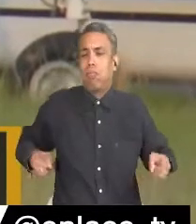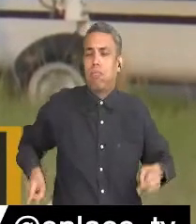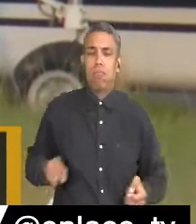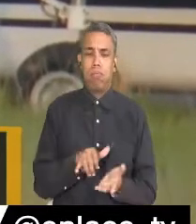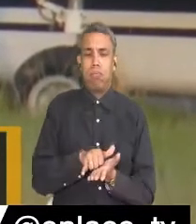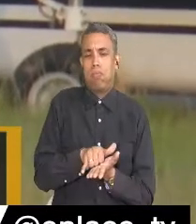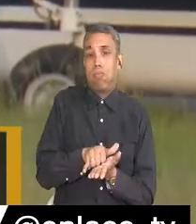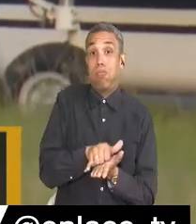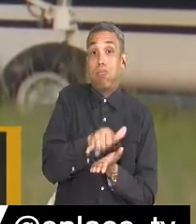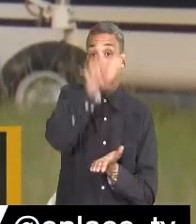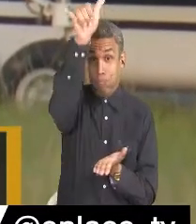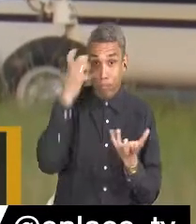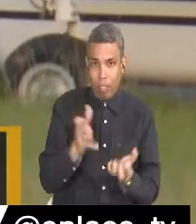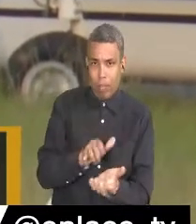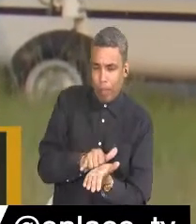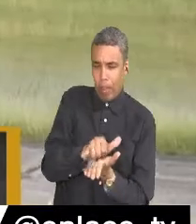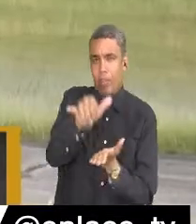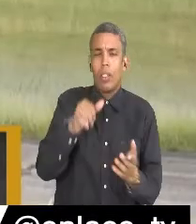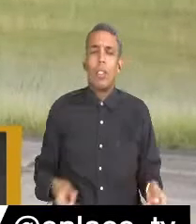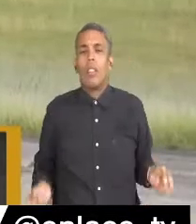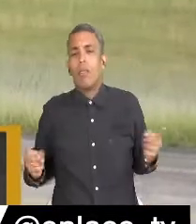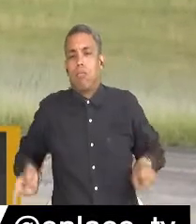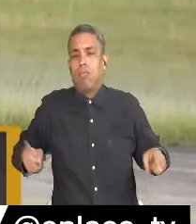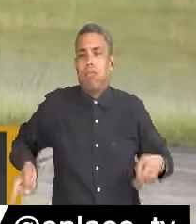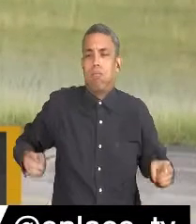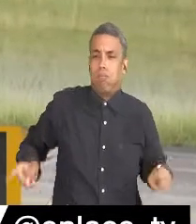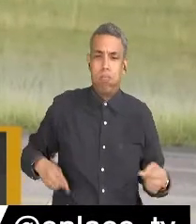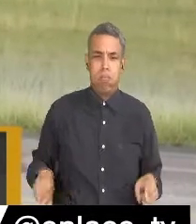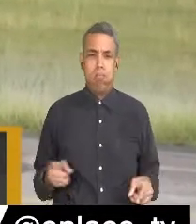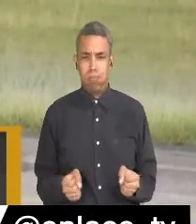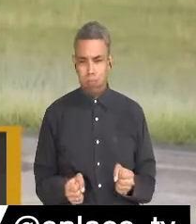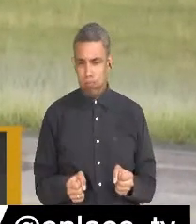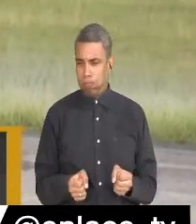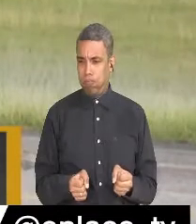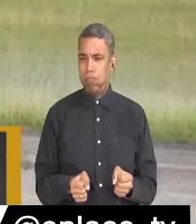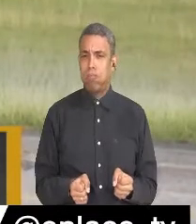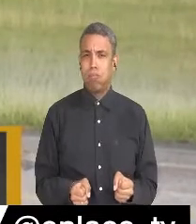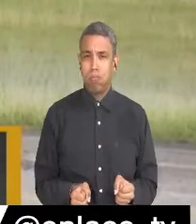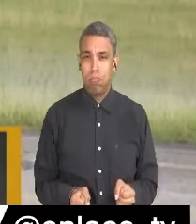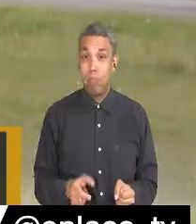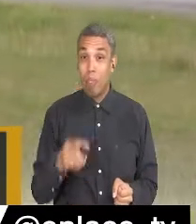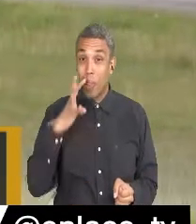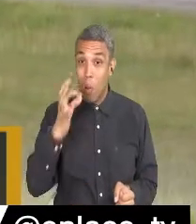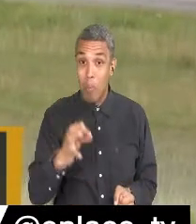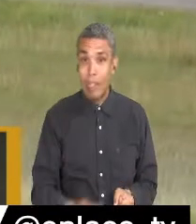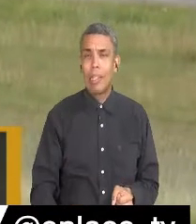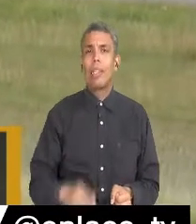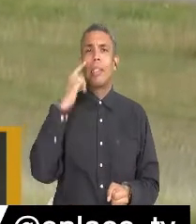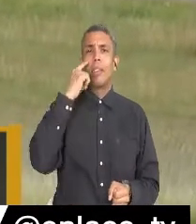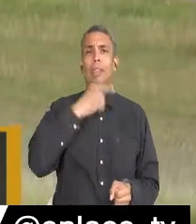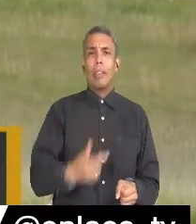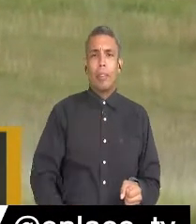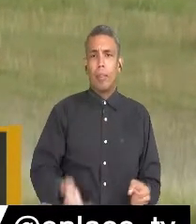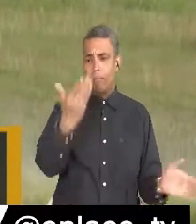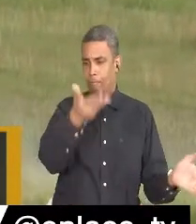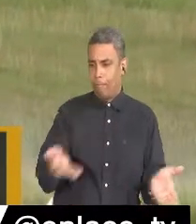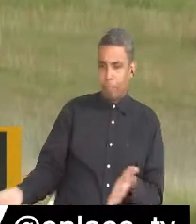mecánica, lo que hizo que el dispositivo se partiera en dos y la aeronave terminara así, estrellada de nariz contra la